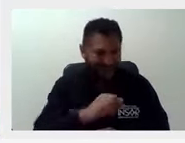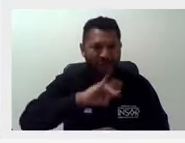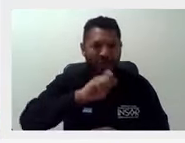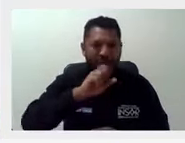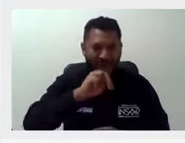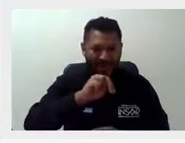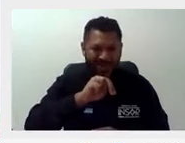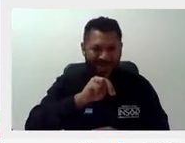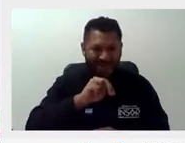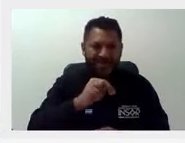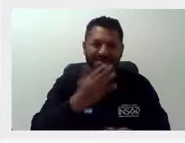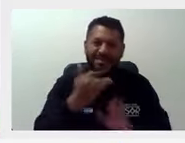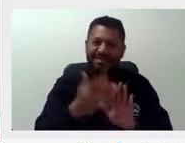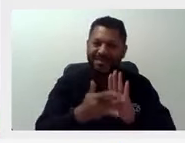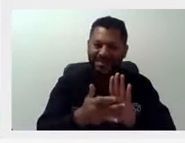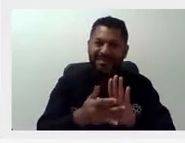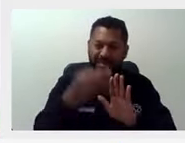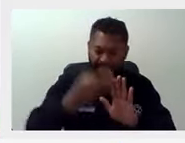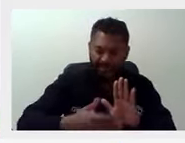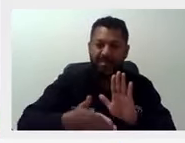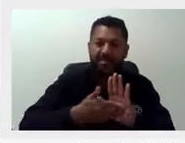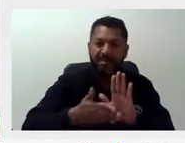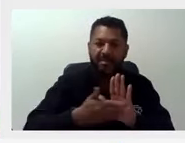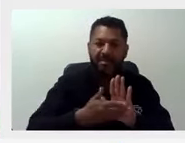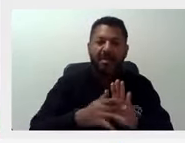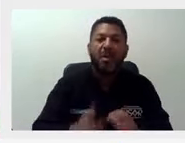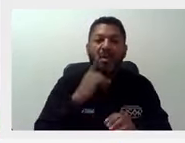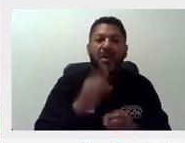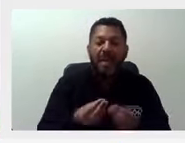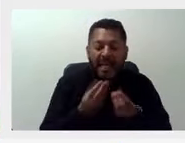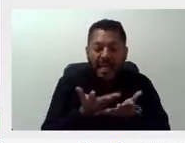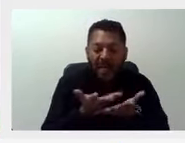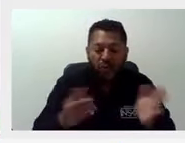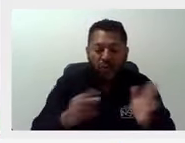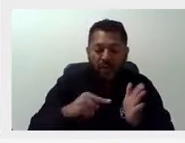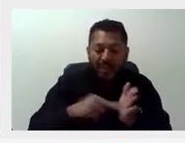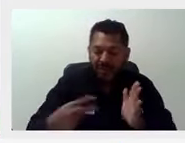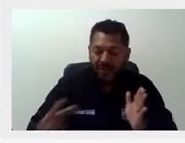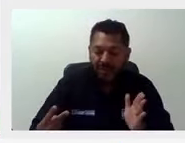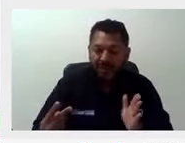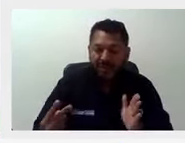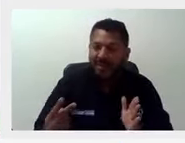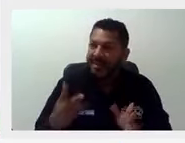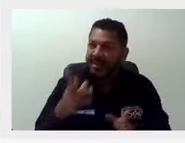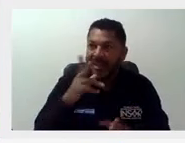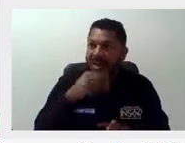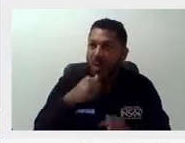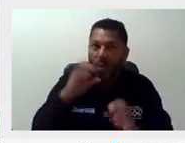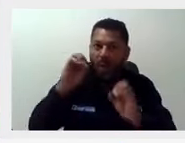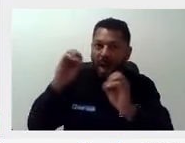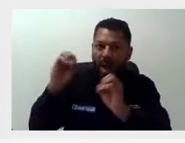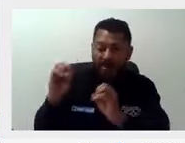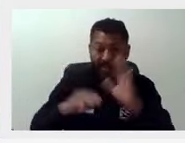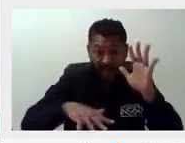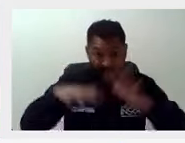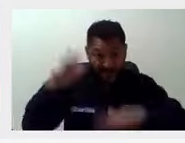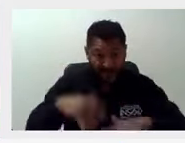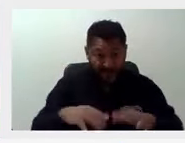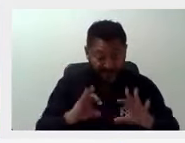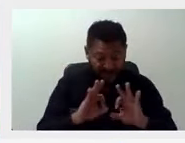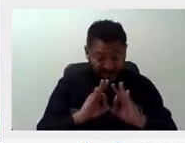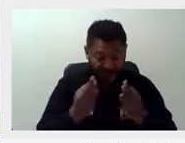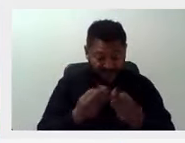presentación, que se ha evidenciado el tema de la carencia de recursos tecnológicos. Muchas veces en los hogares solo hay